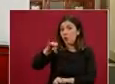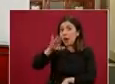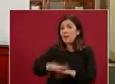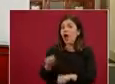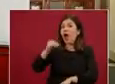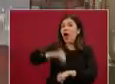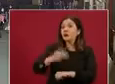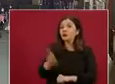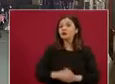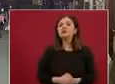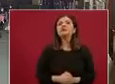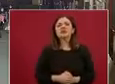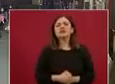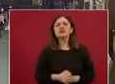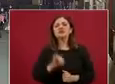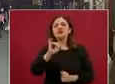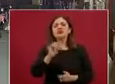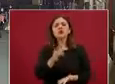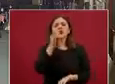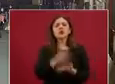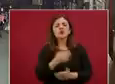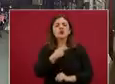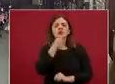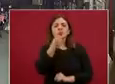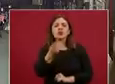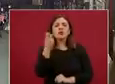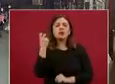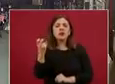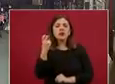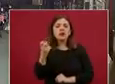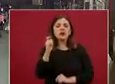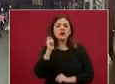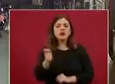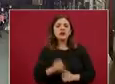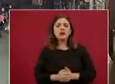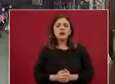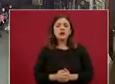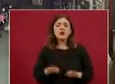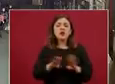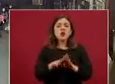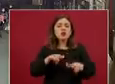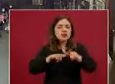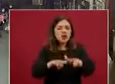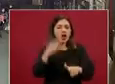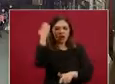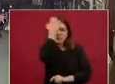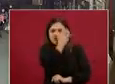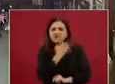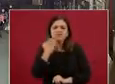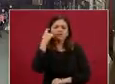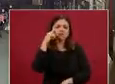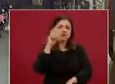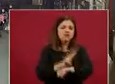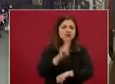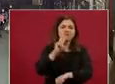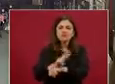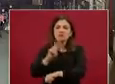adicional. Sí, bueno, solamente referir que esto es precisamente también algo que se monitorea en función